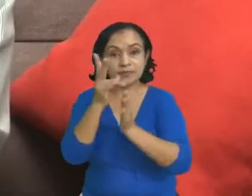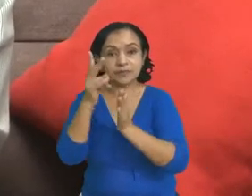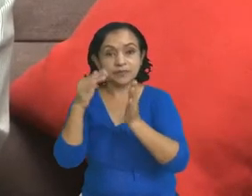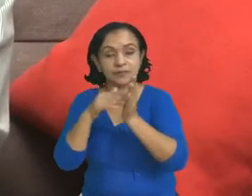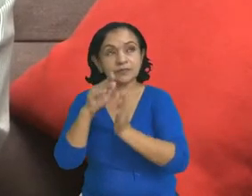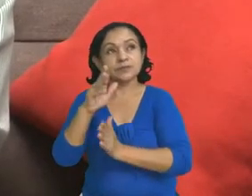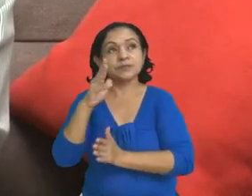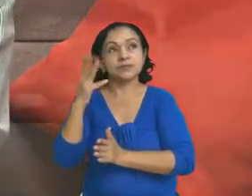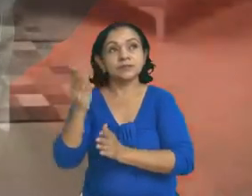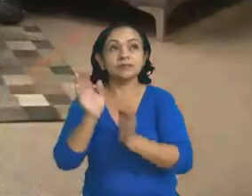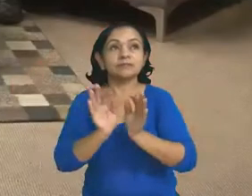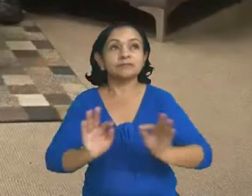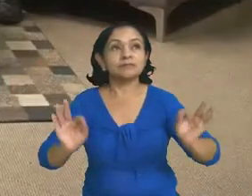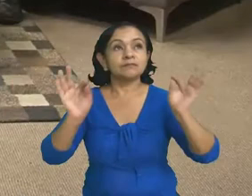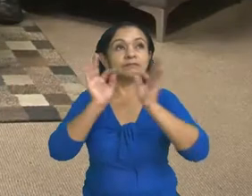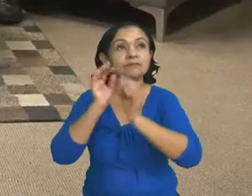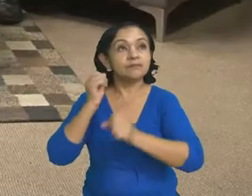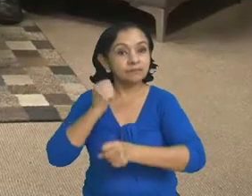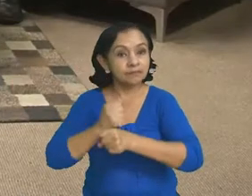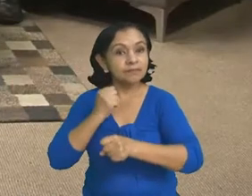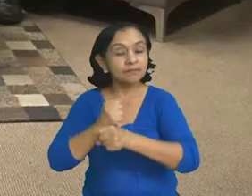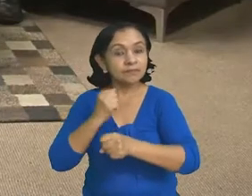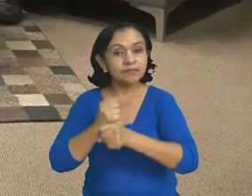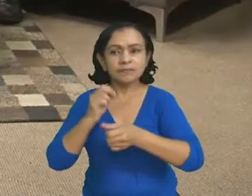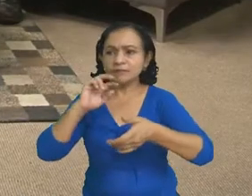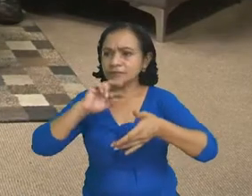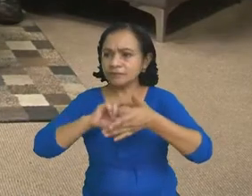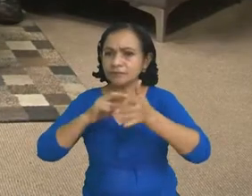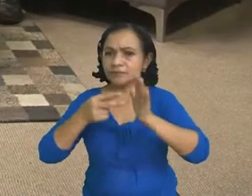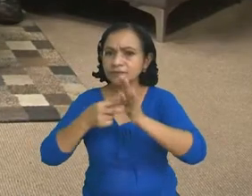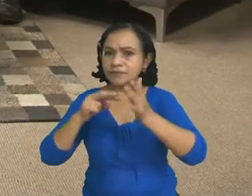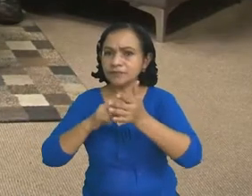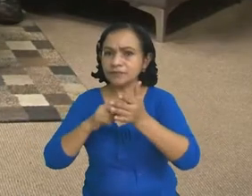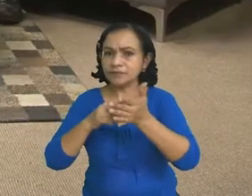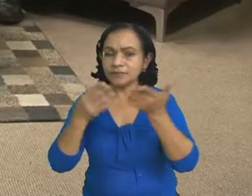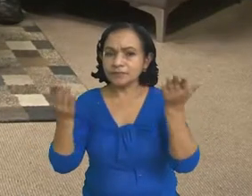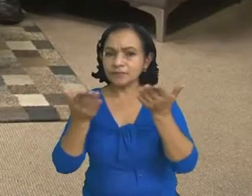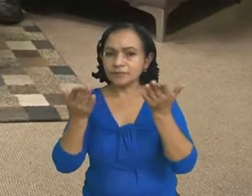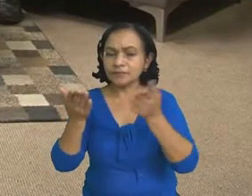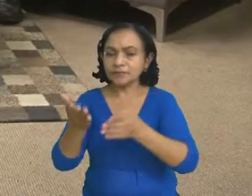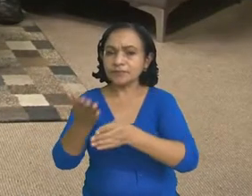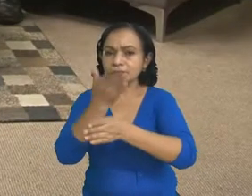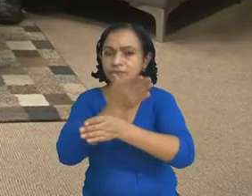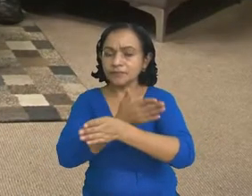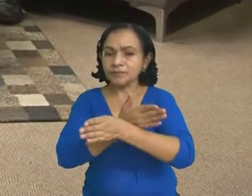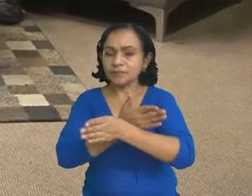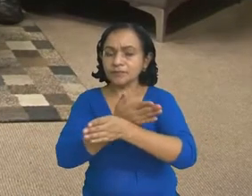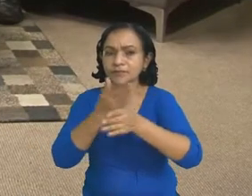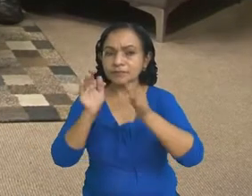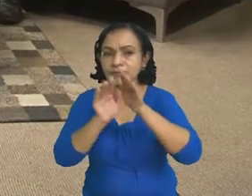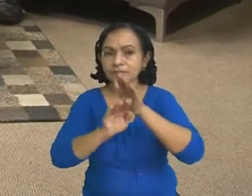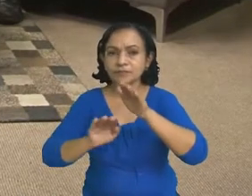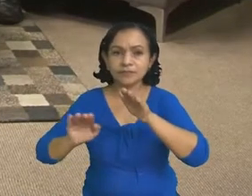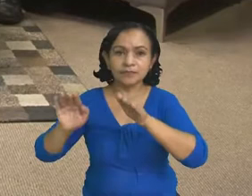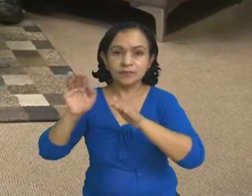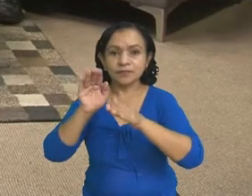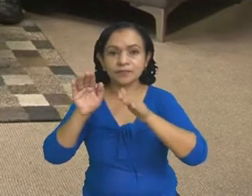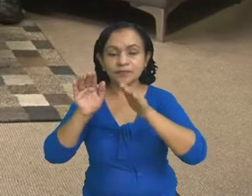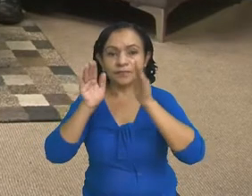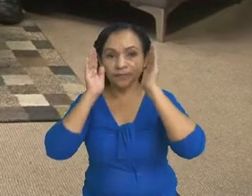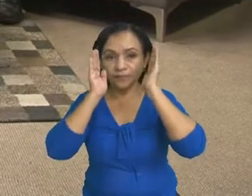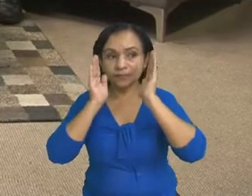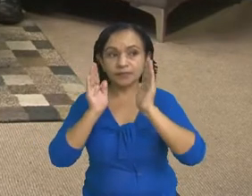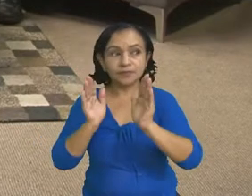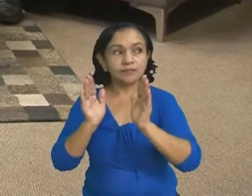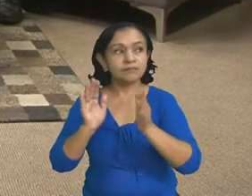Una cantidad bastante importante, compañero. Entender lo que significa a nivel, en principio, de extensión, ¿no? Porque se ha ampliado la red,